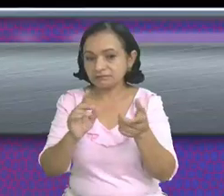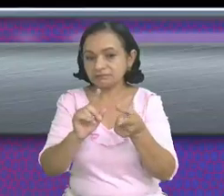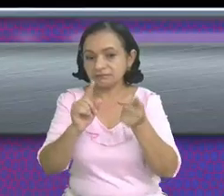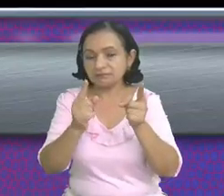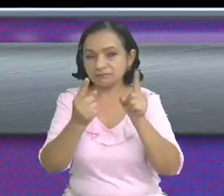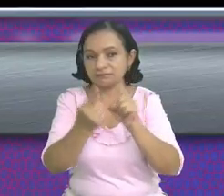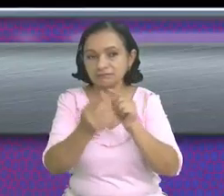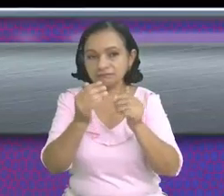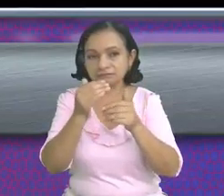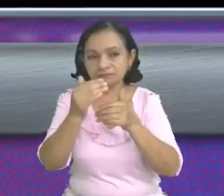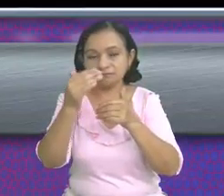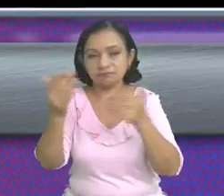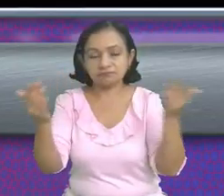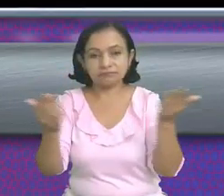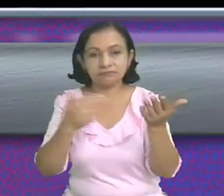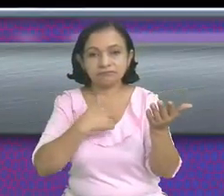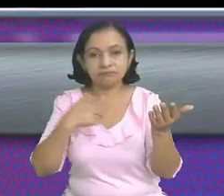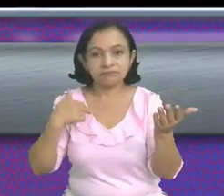forma gradual su responsabilidad.